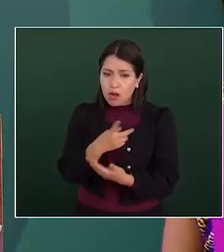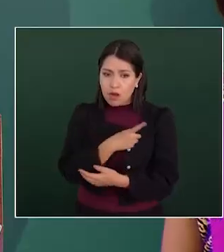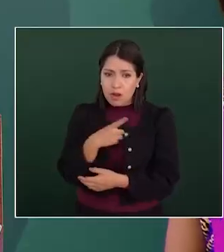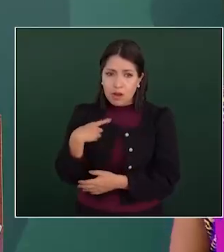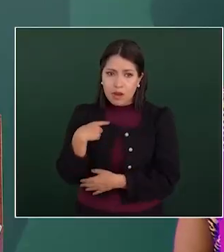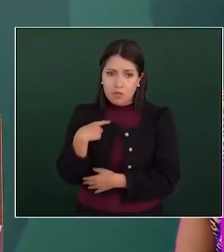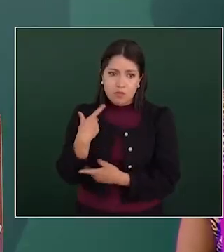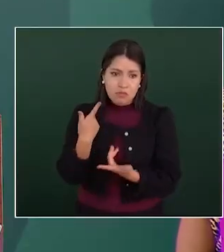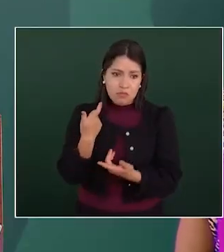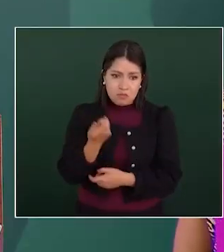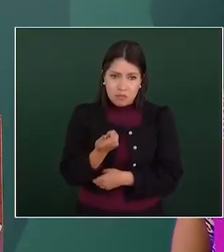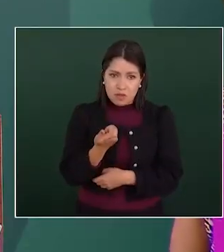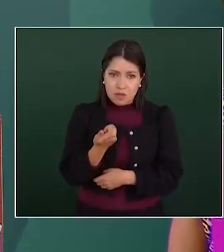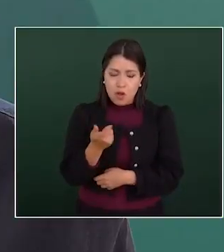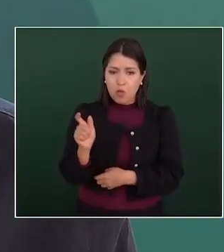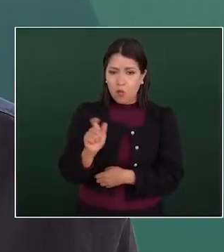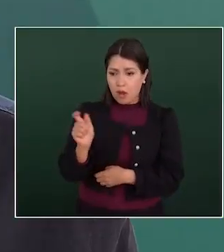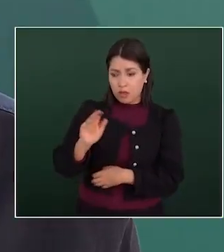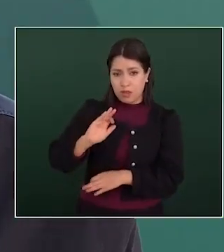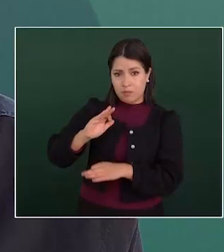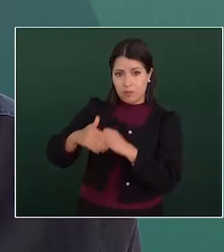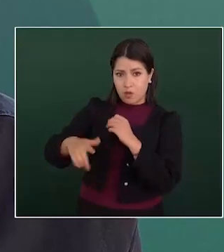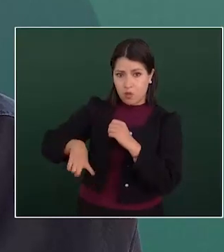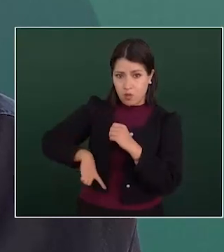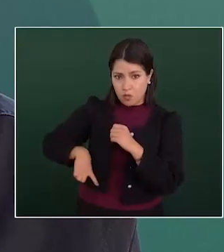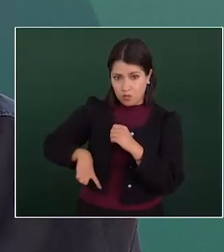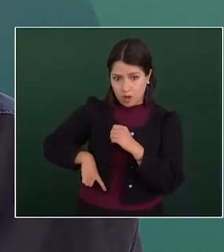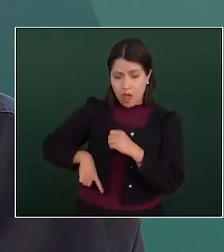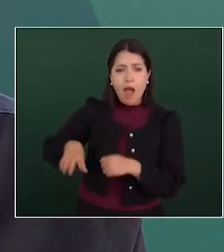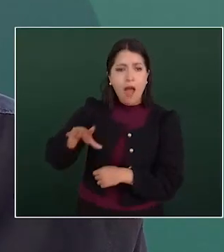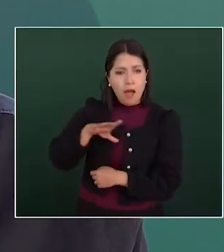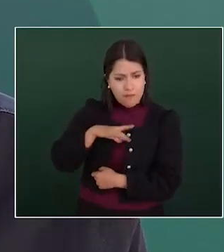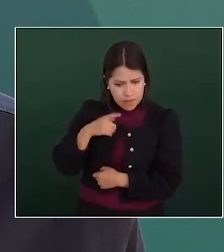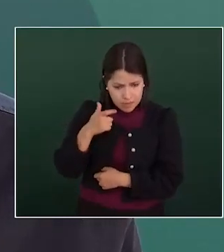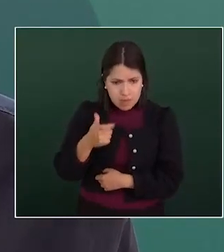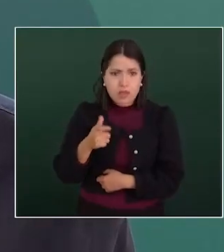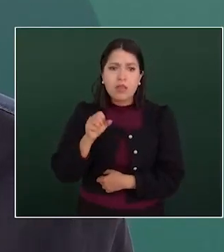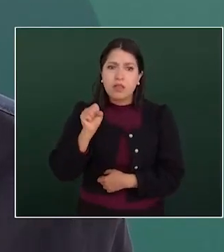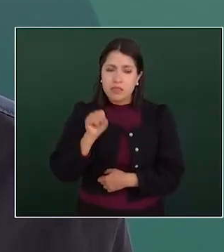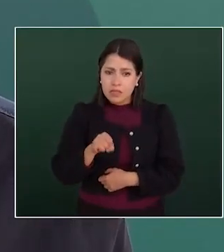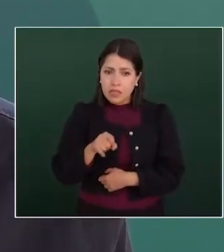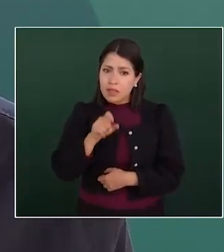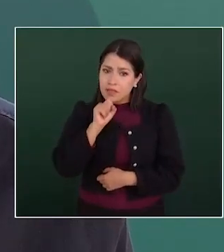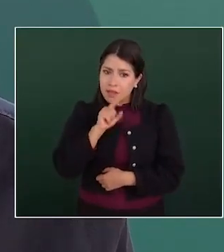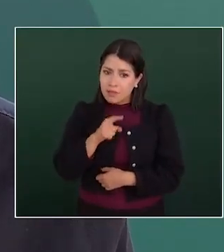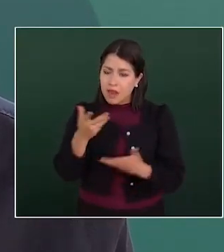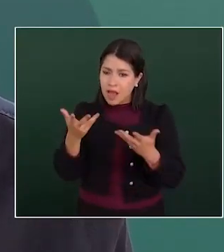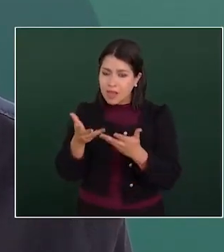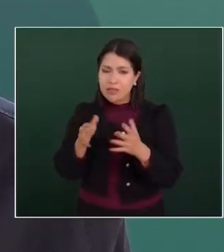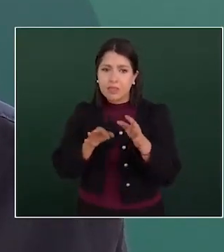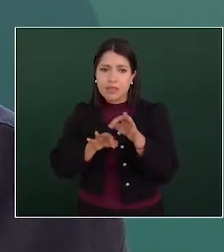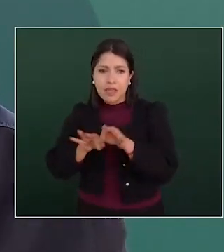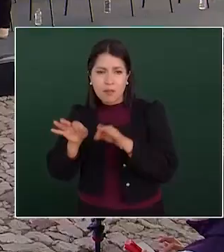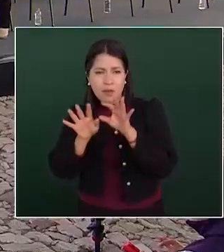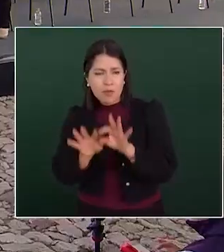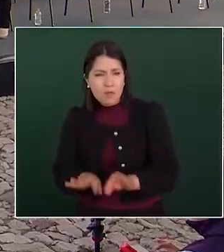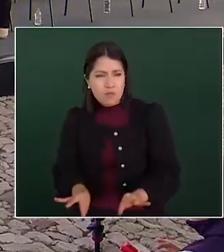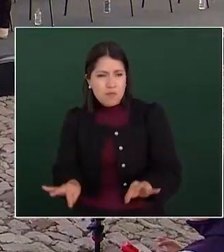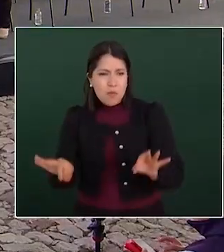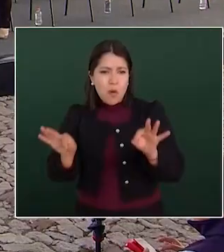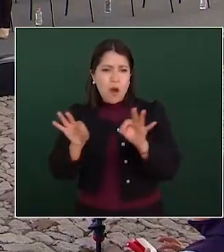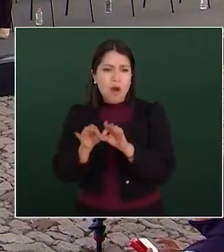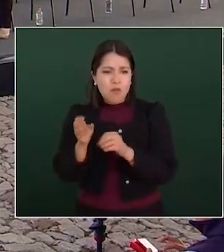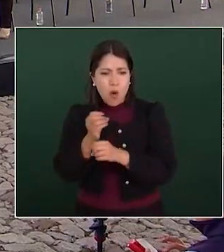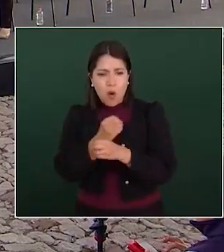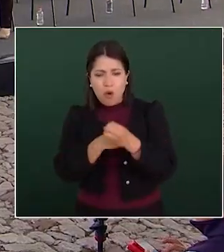Y cuando termina, deja dinero en la caja y hace obras importantísimas. Y aquí hablo de